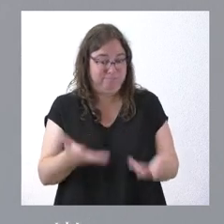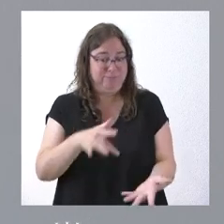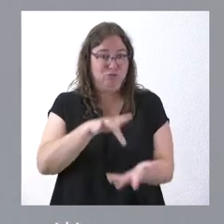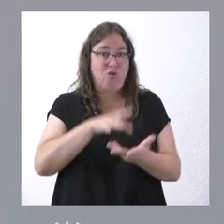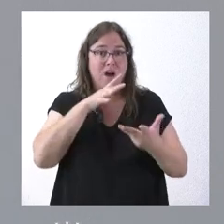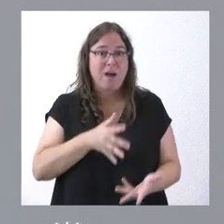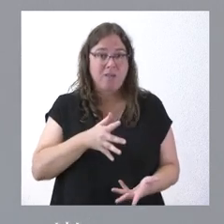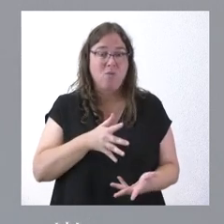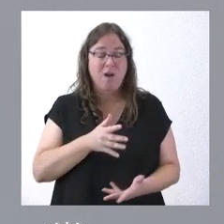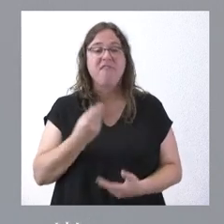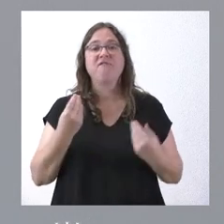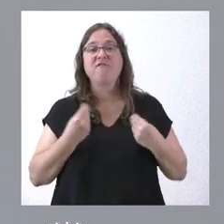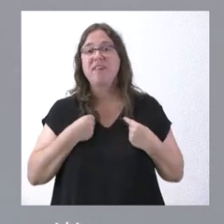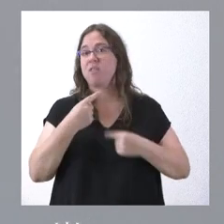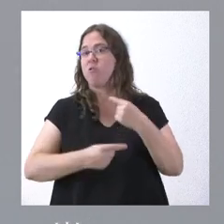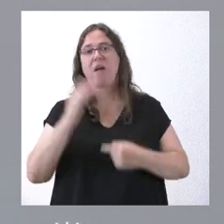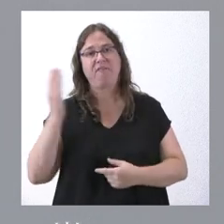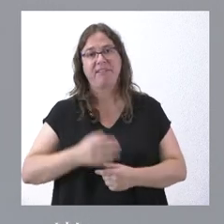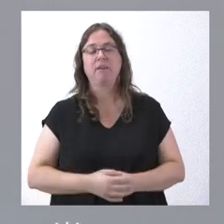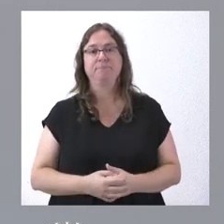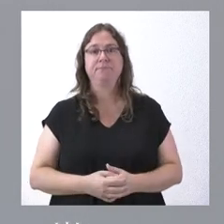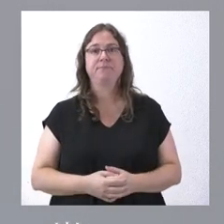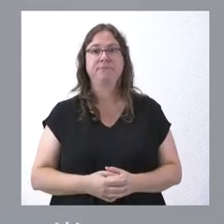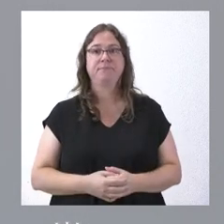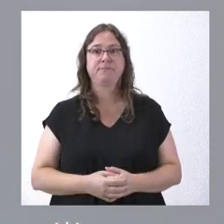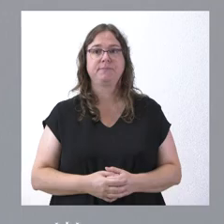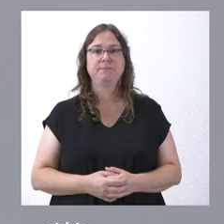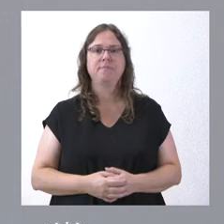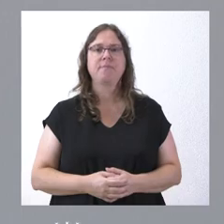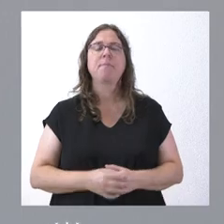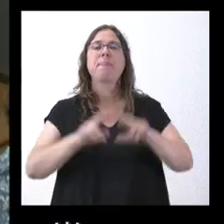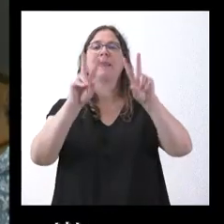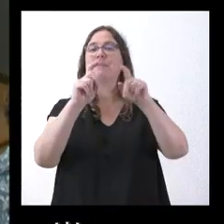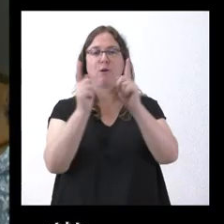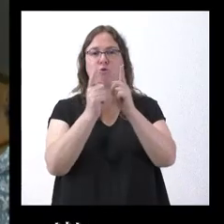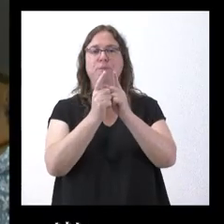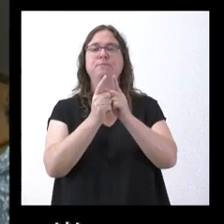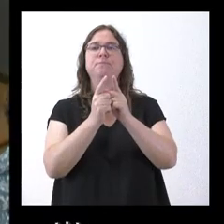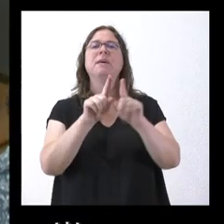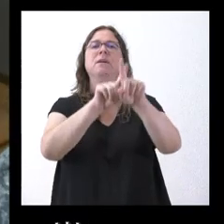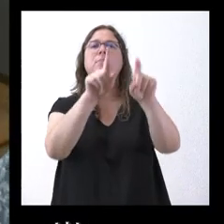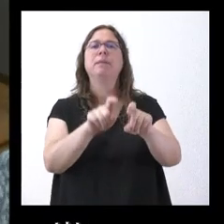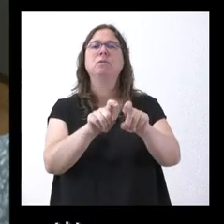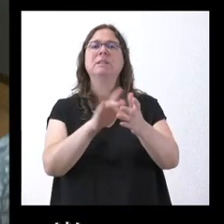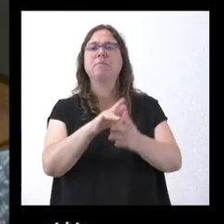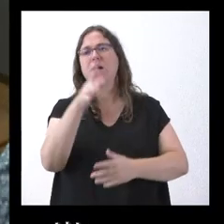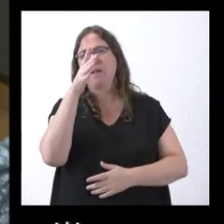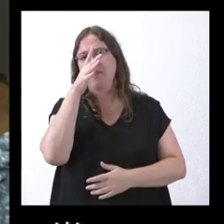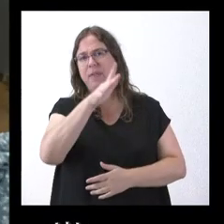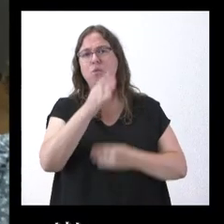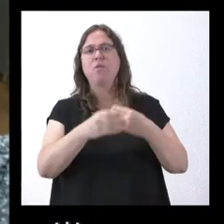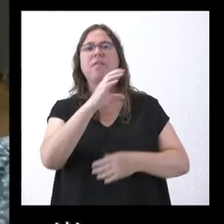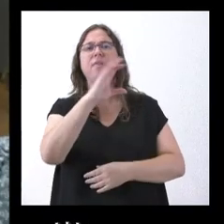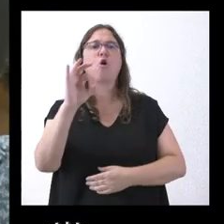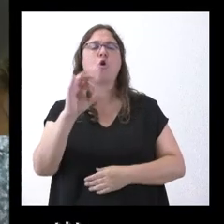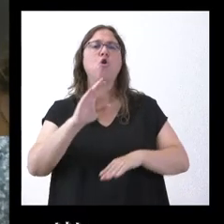afectan a la vida diaria de muchas personas. Sí, una cuestión breve. Le quería preguntar por la denuncia que ha hecho Comisiones Obreras sobre la